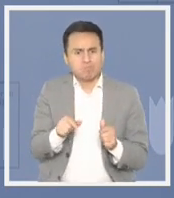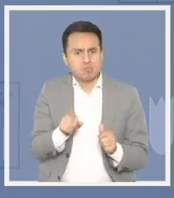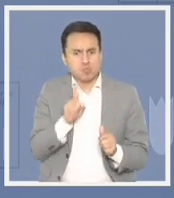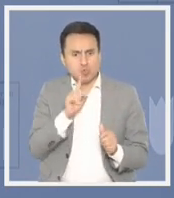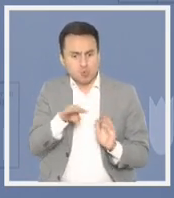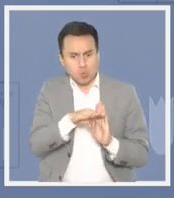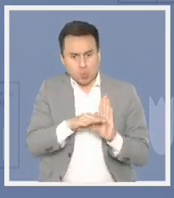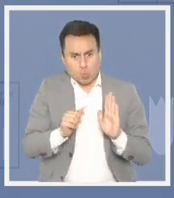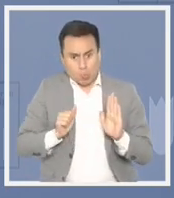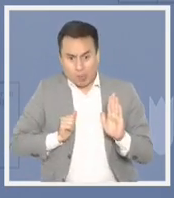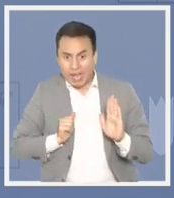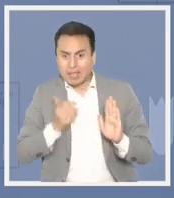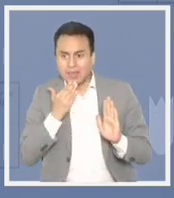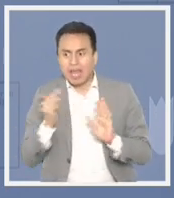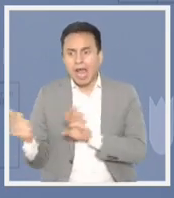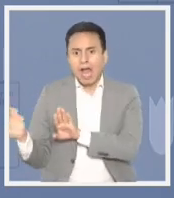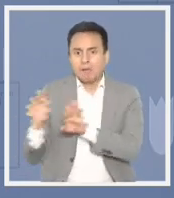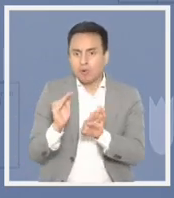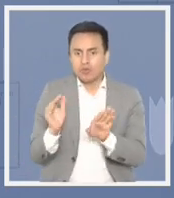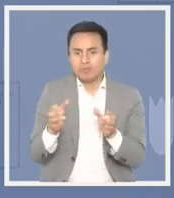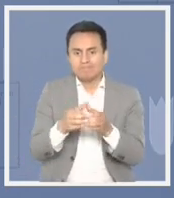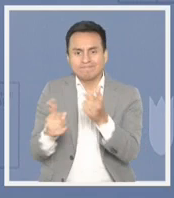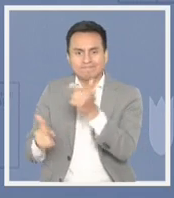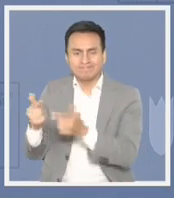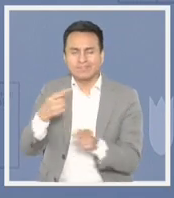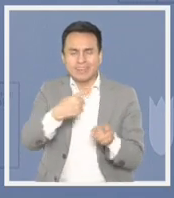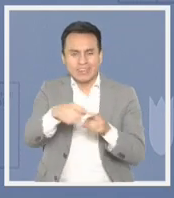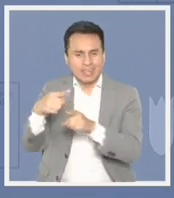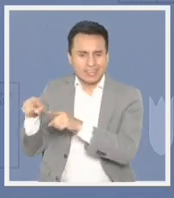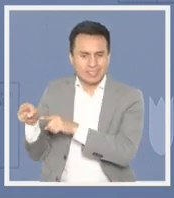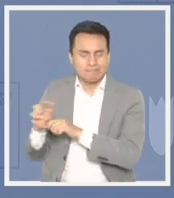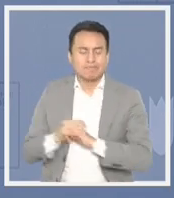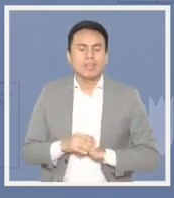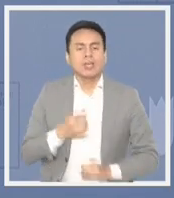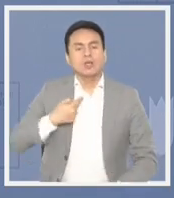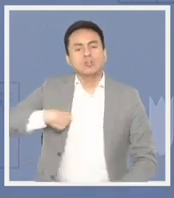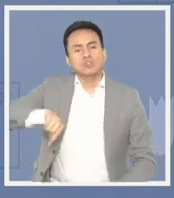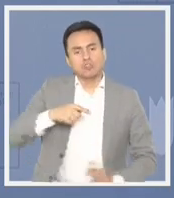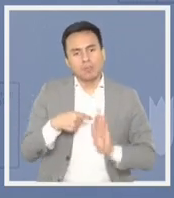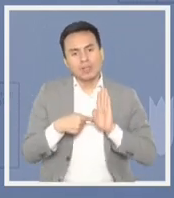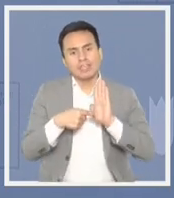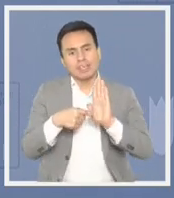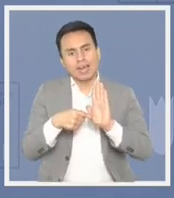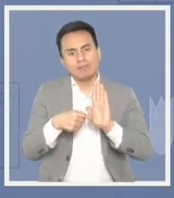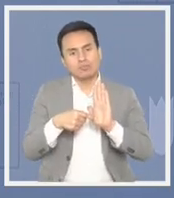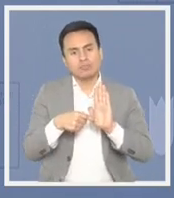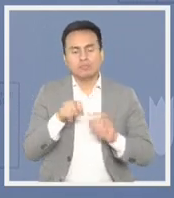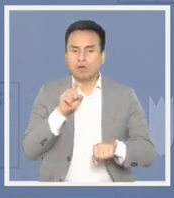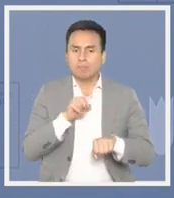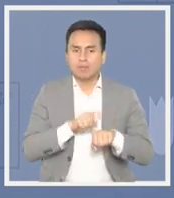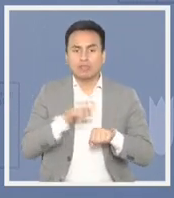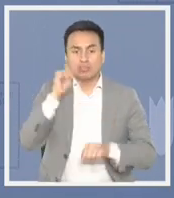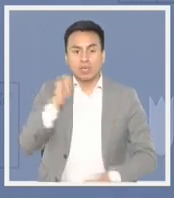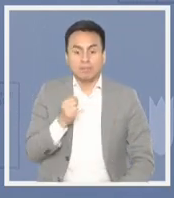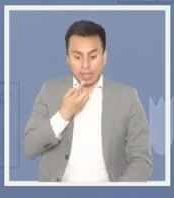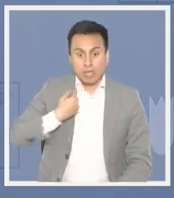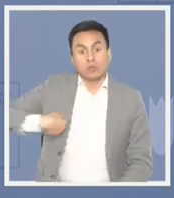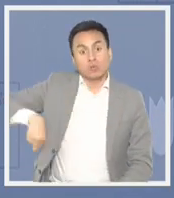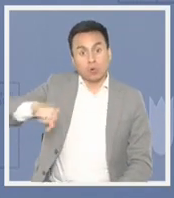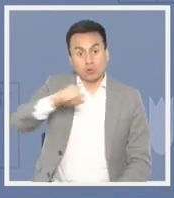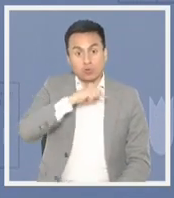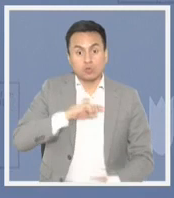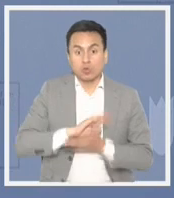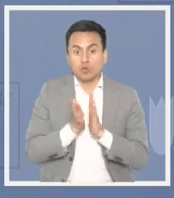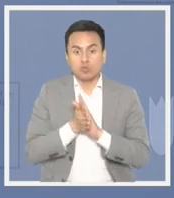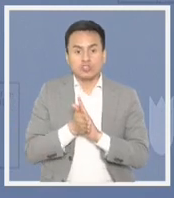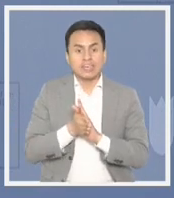también concitan apoyo a las distintas bancadas. Nosotros hemos planteado en todos los momentos que para nosotros